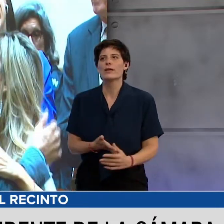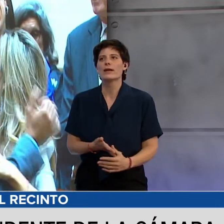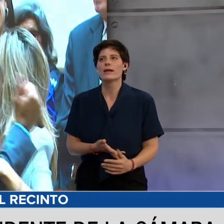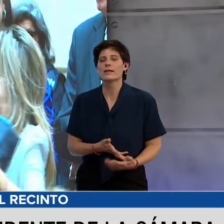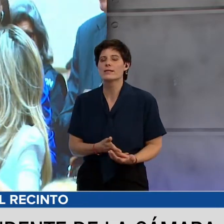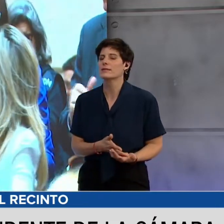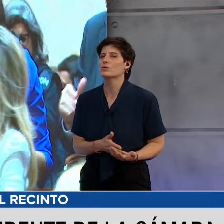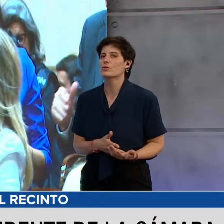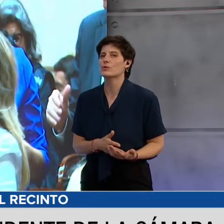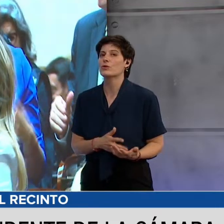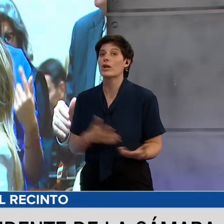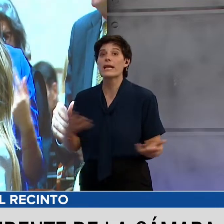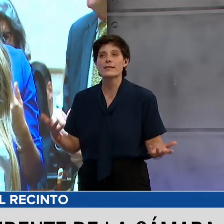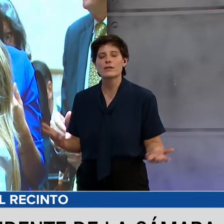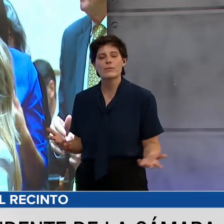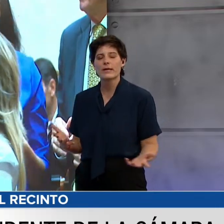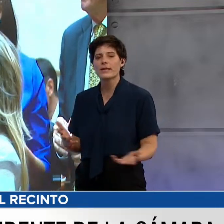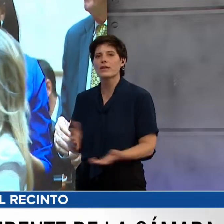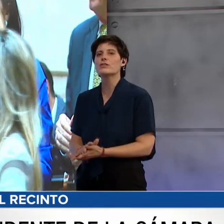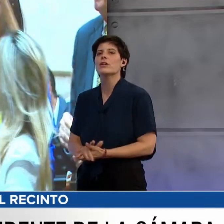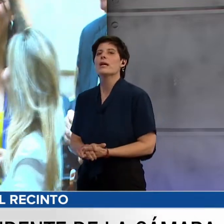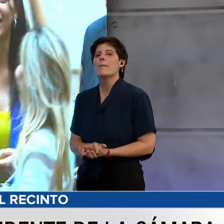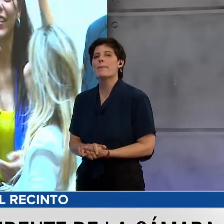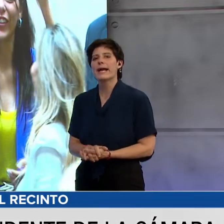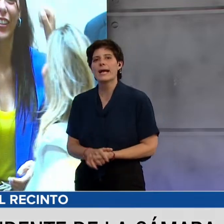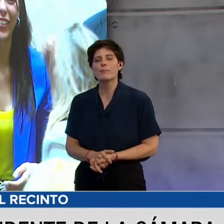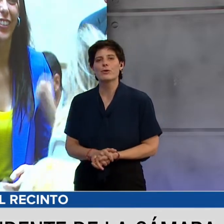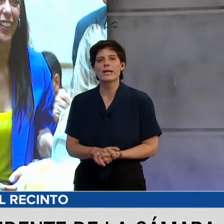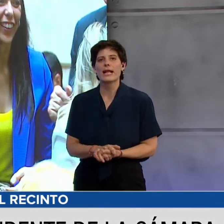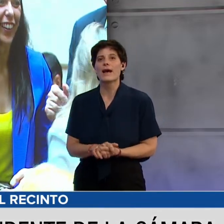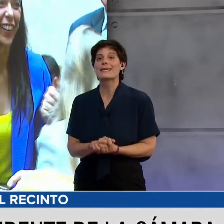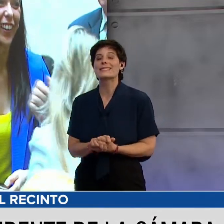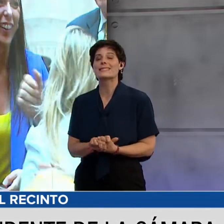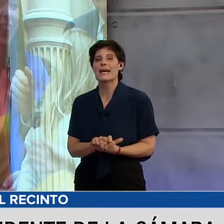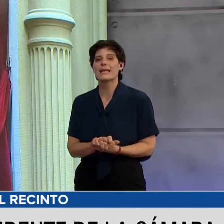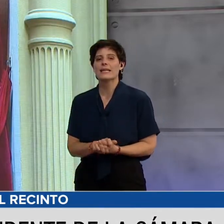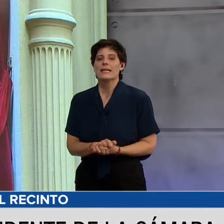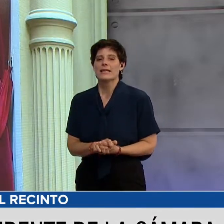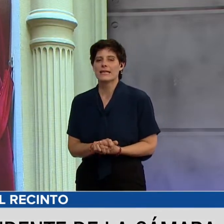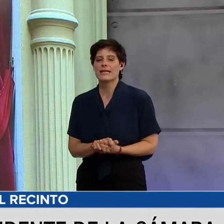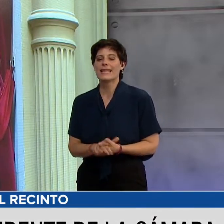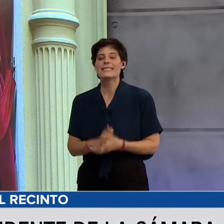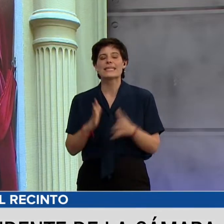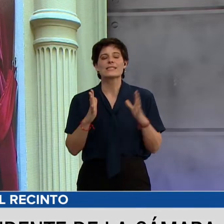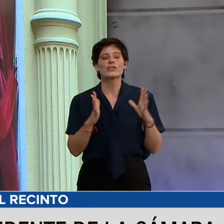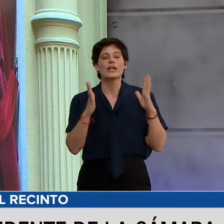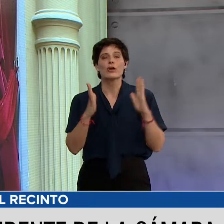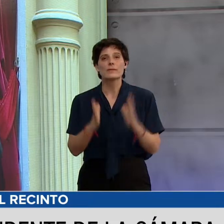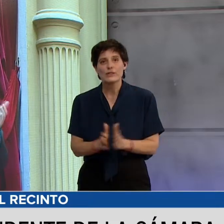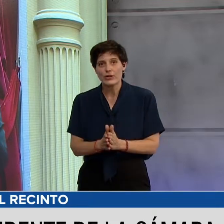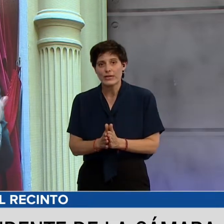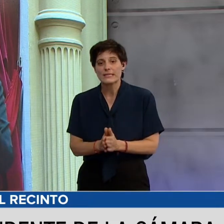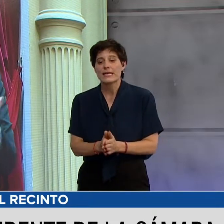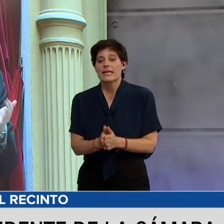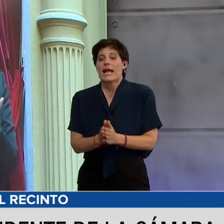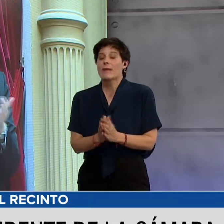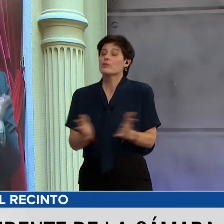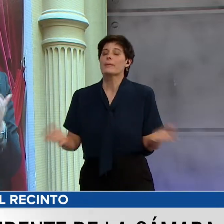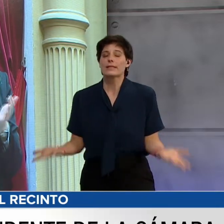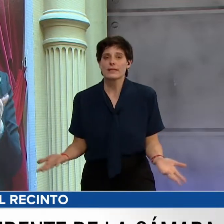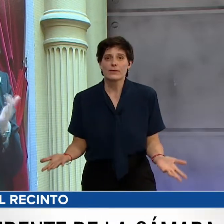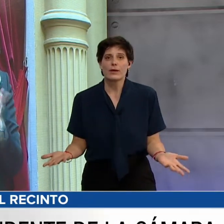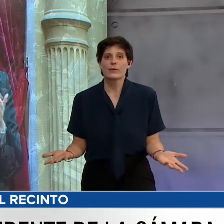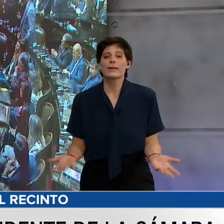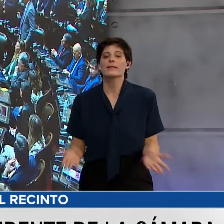a todas sus colegas y compañeros, para poder avanzar en la designación de comisiones. Hay